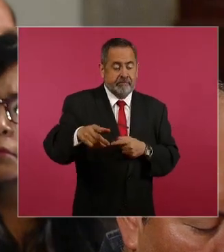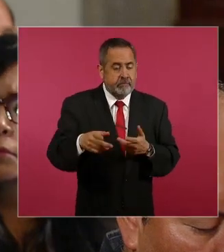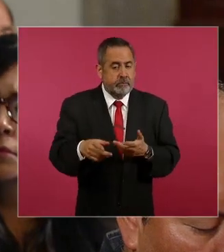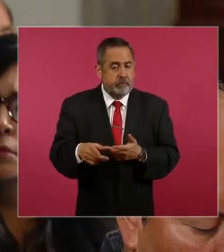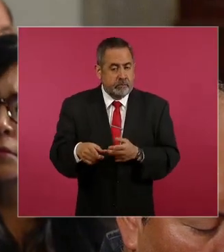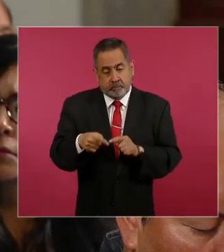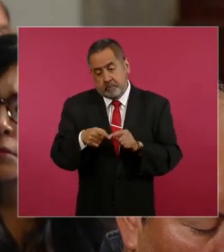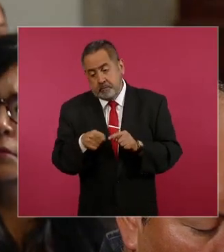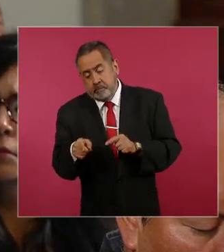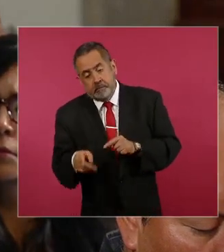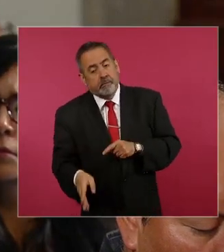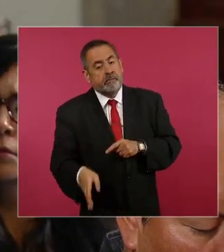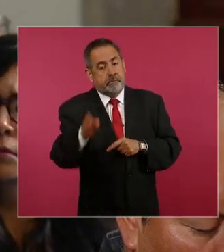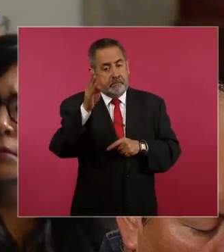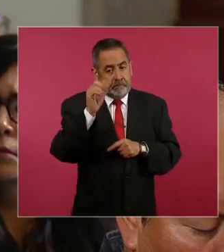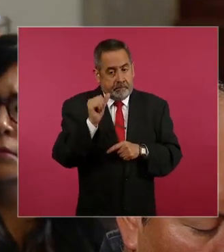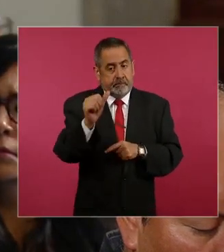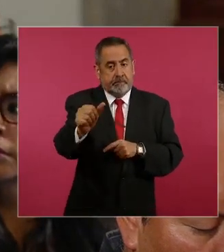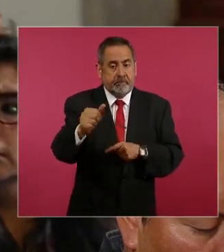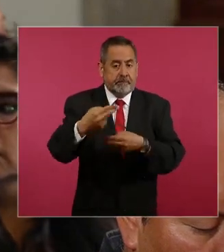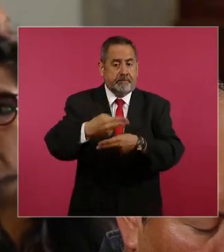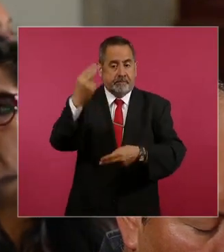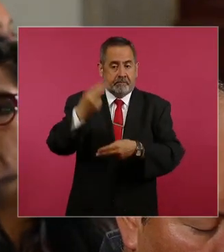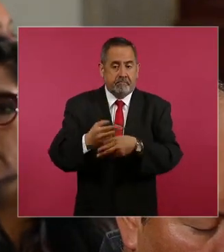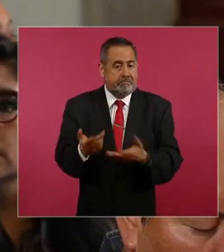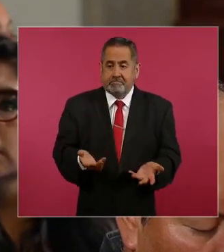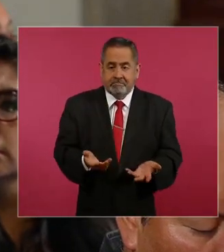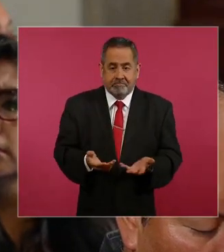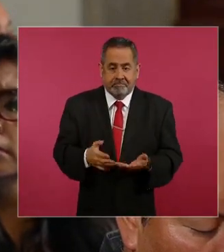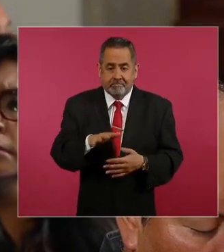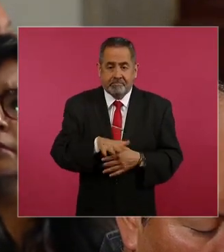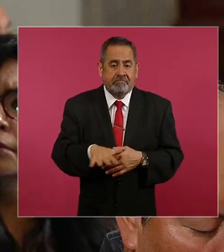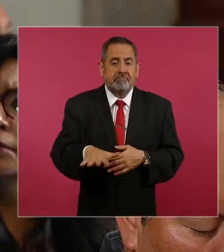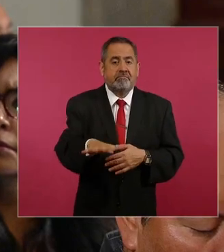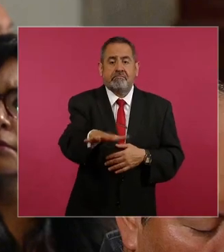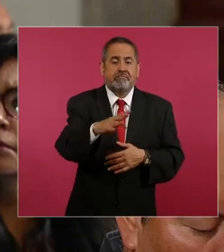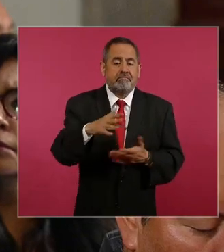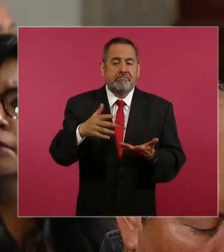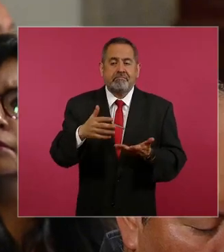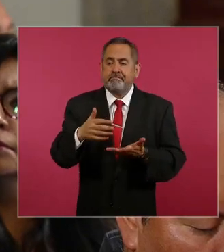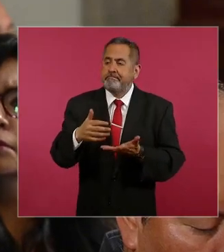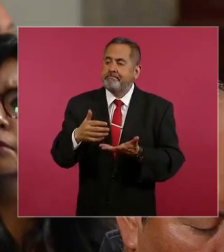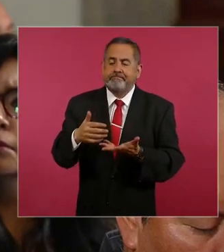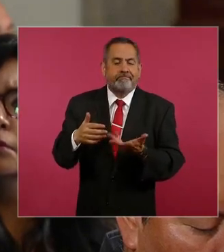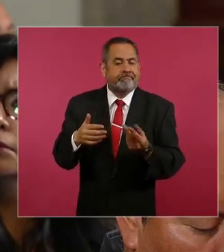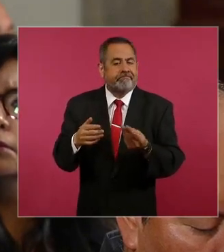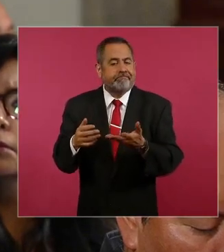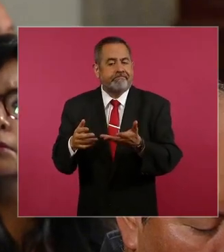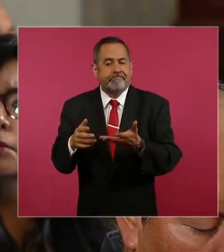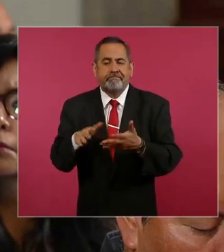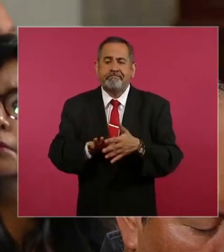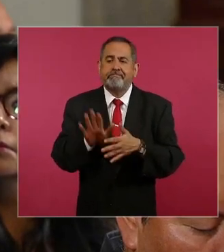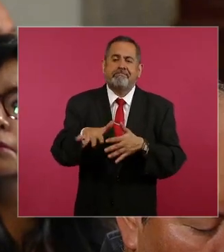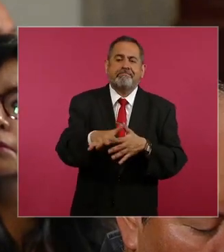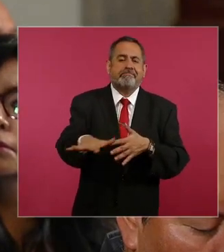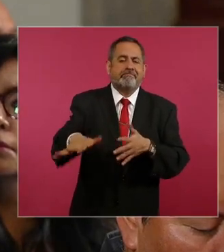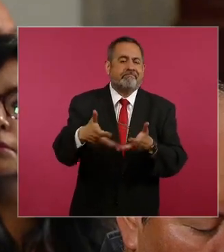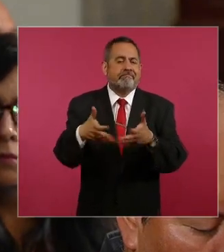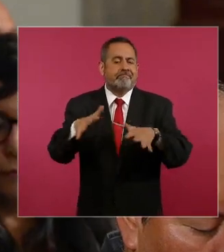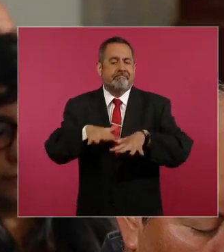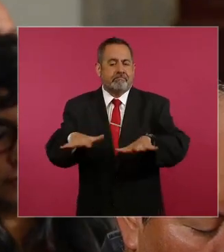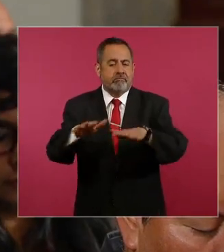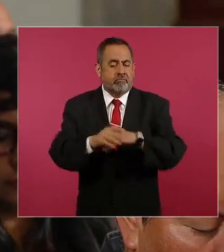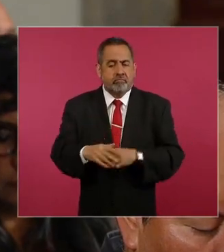el tramo de la autopista hasta la caseta, pero realmente es una zona ya urbana, no es… es una zona que